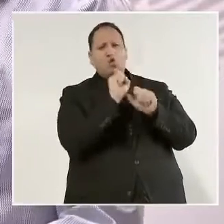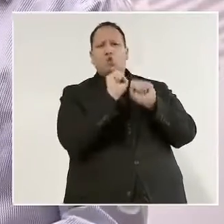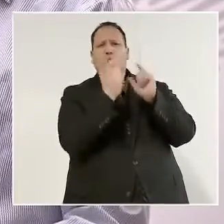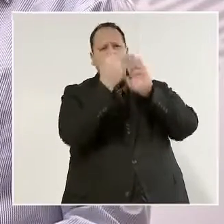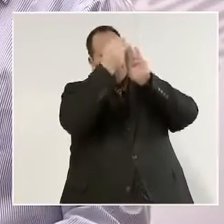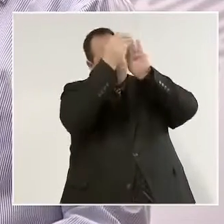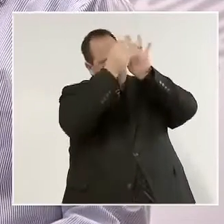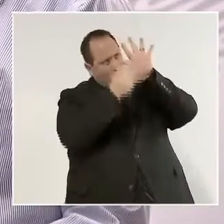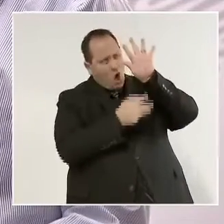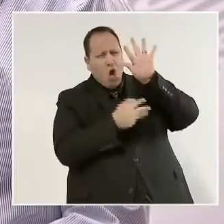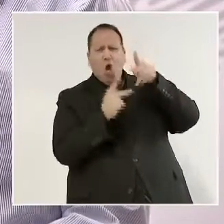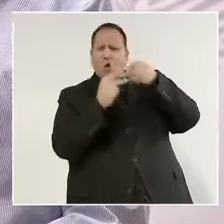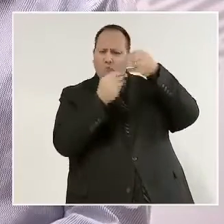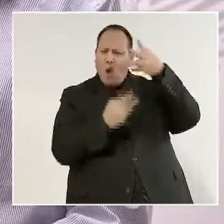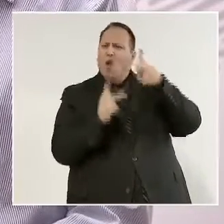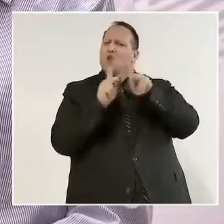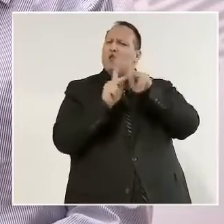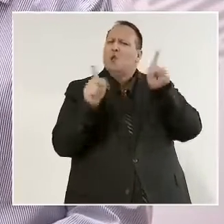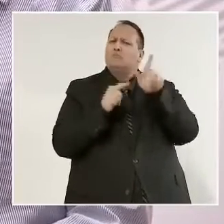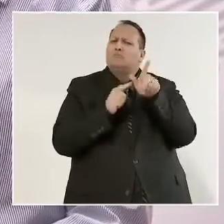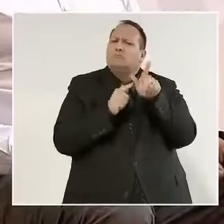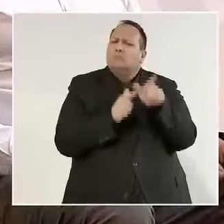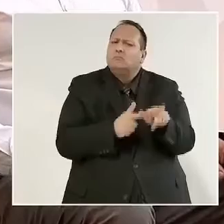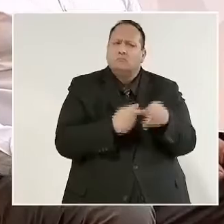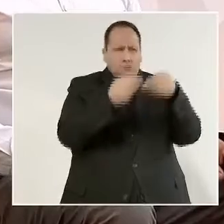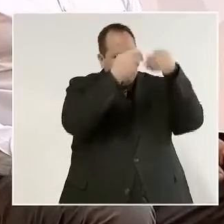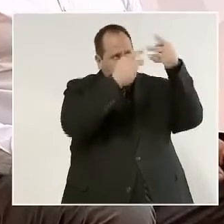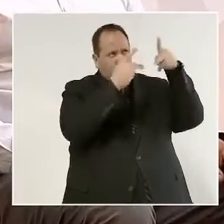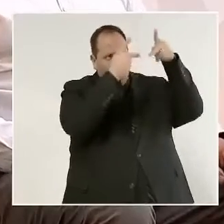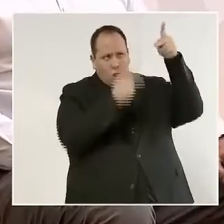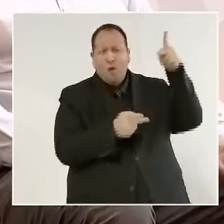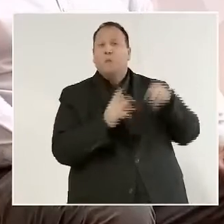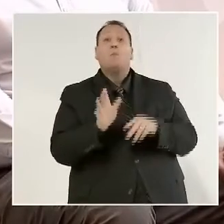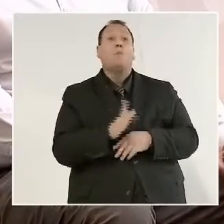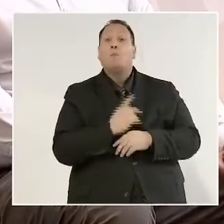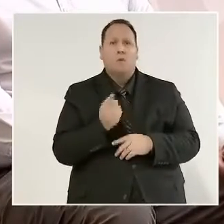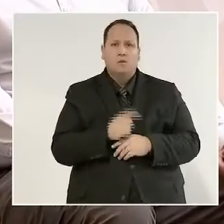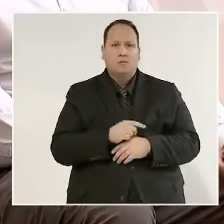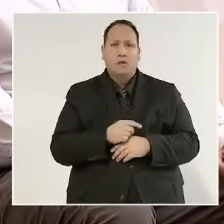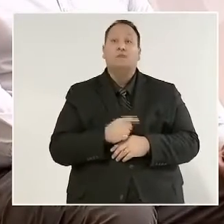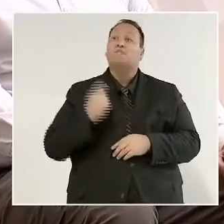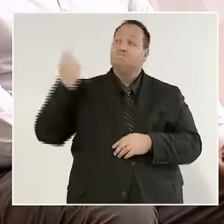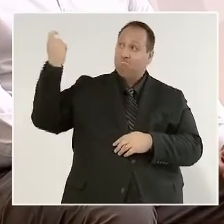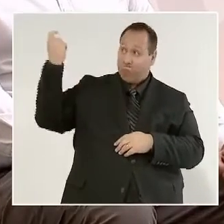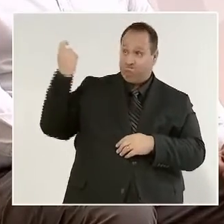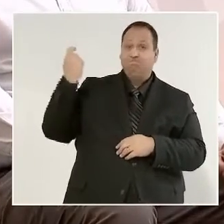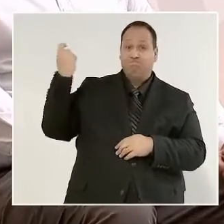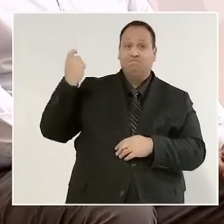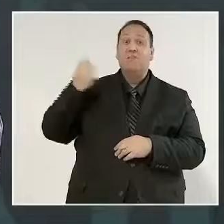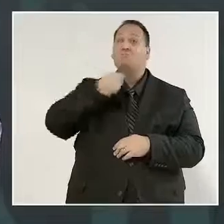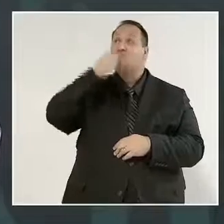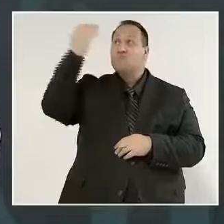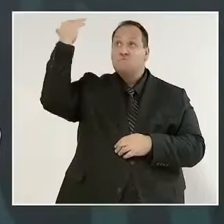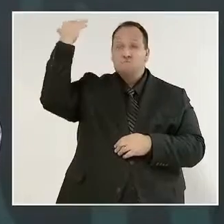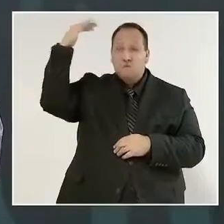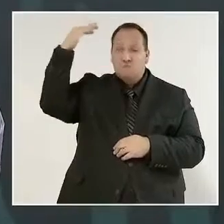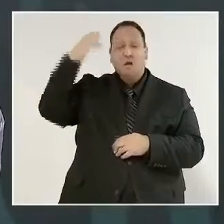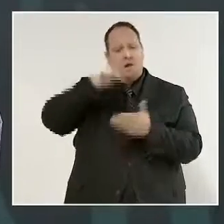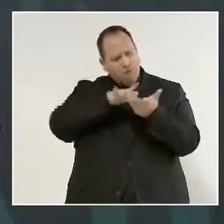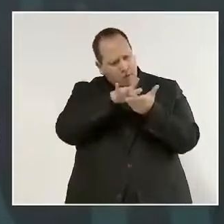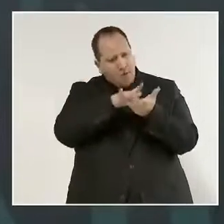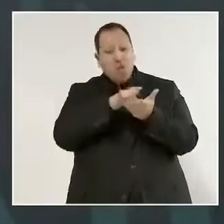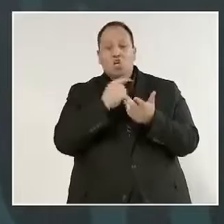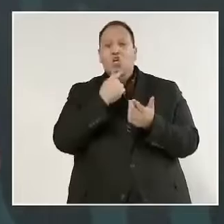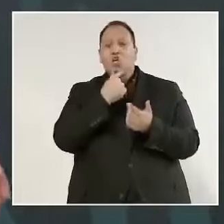sociales. ¿Por qué? Les puedo garantizar que va a seguir la pensión a los adultos mayores, la pensión